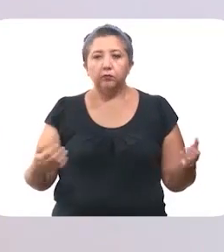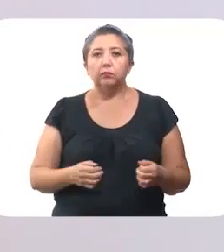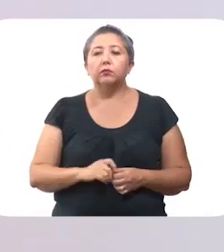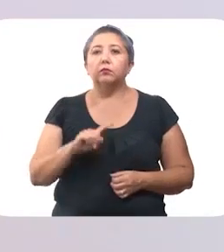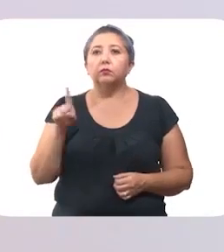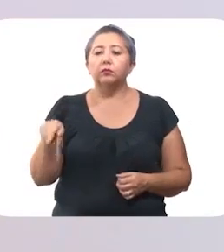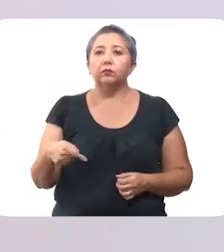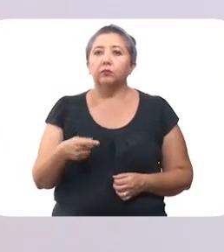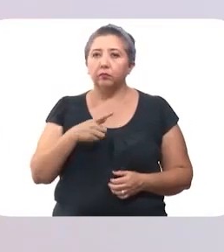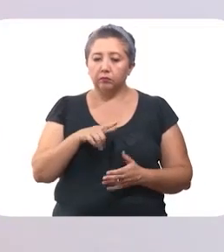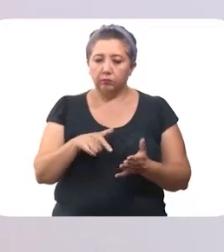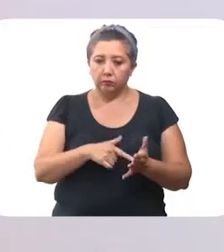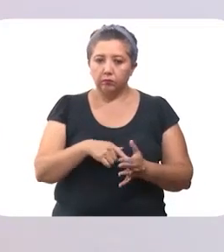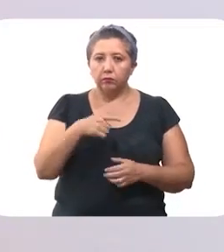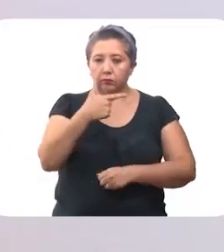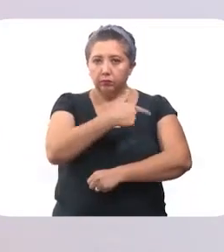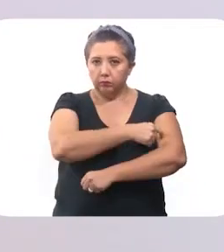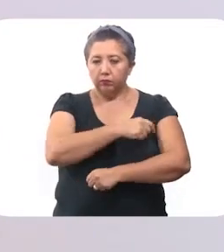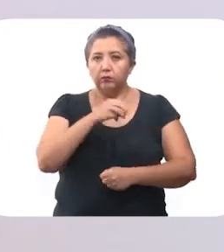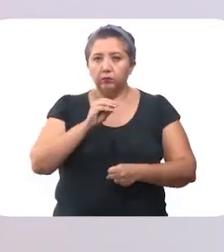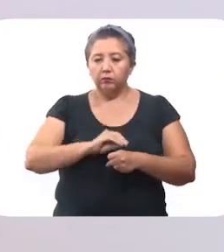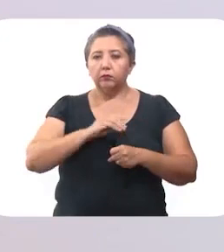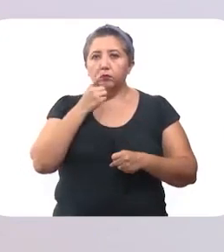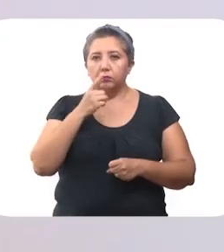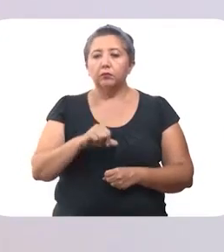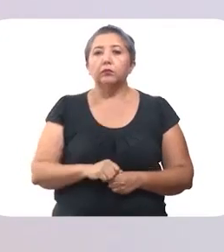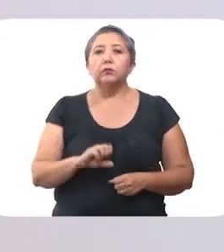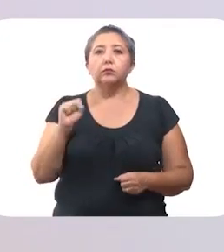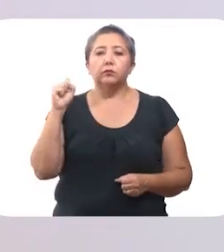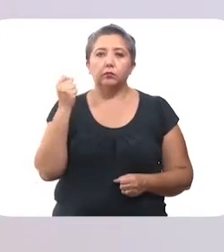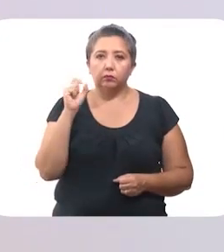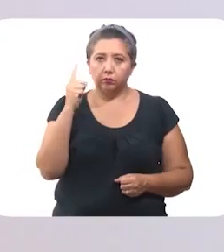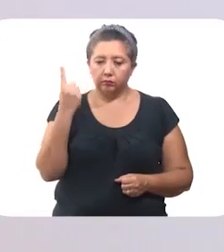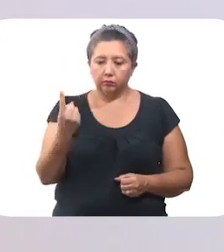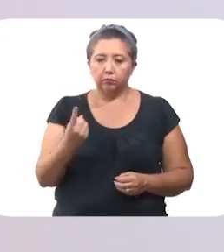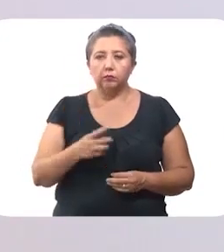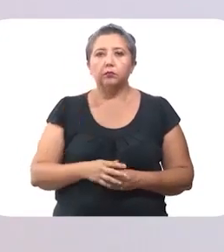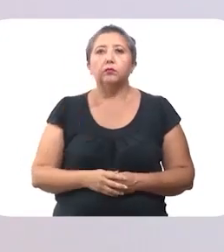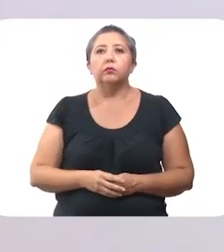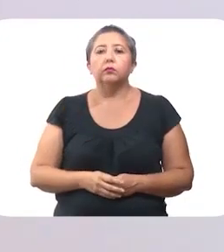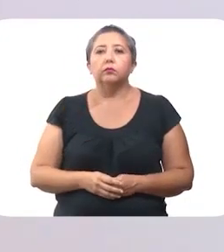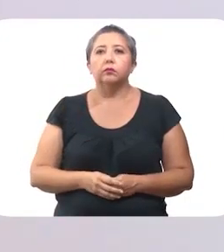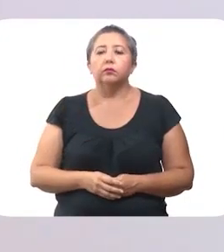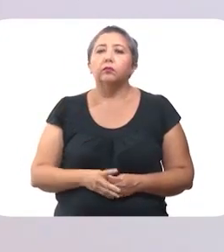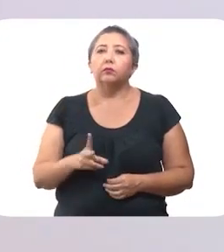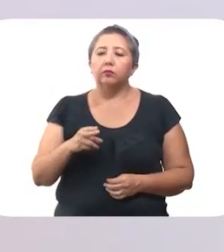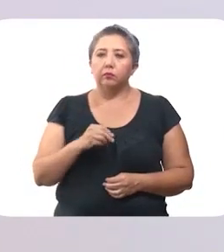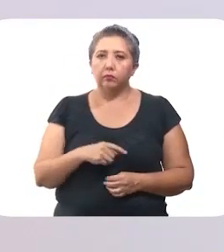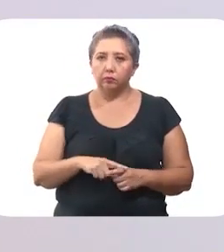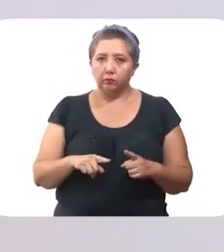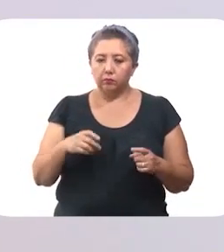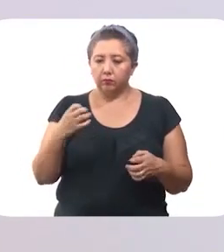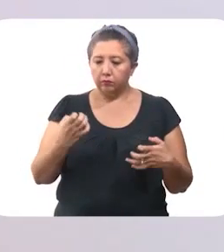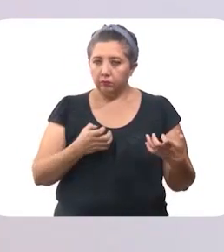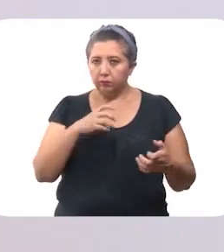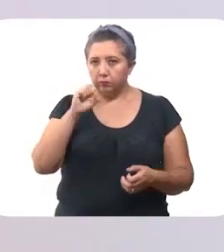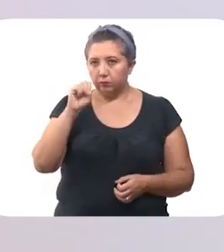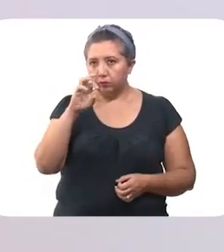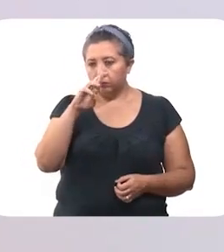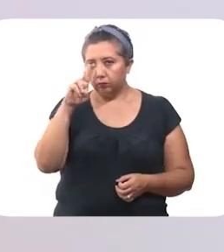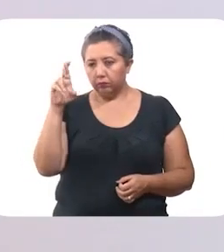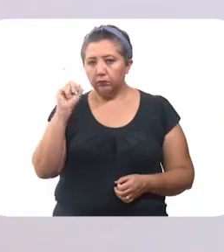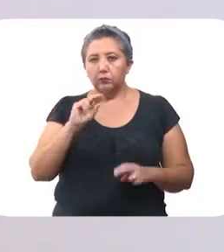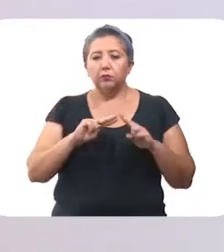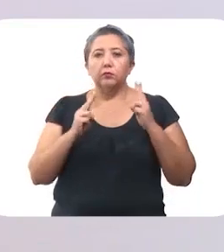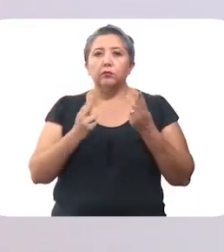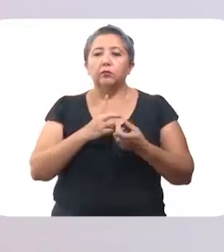tarea son los macrocentros de vacunación habilitados en el Centro de Convenciones Yucatán Siglo XXI y el Multigimnasio Socorro Cerón